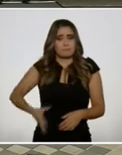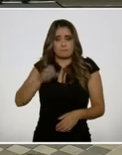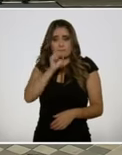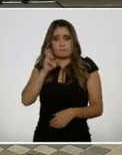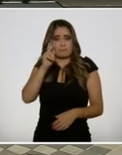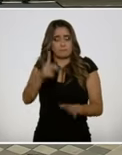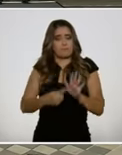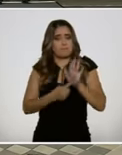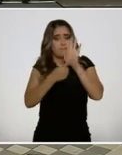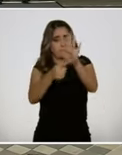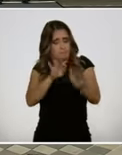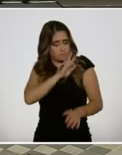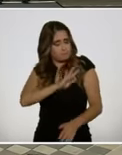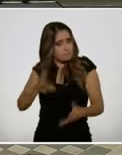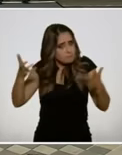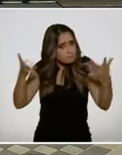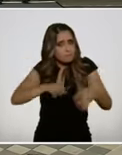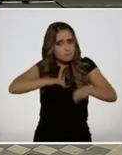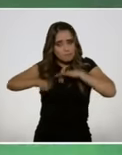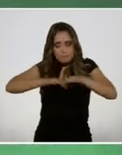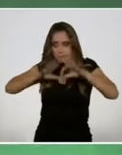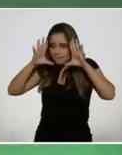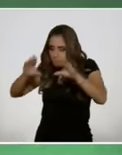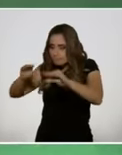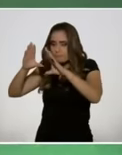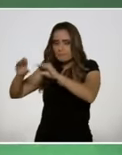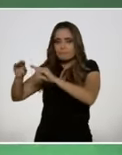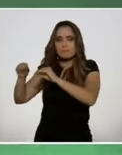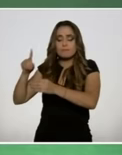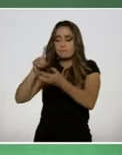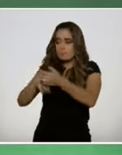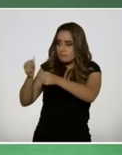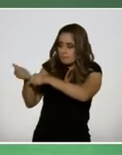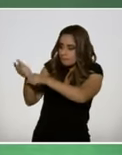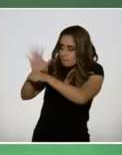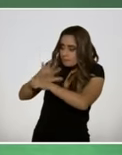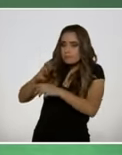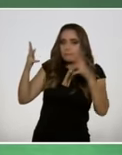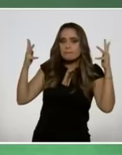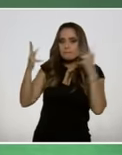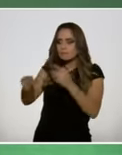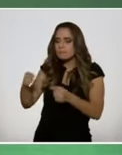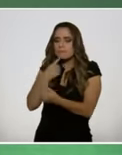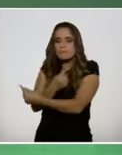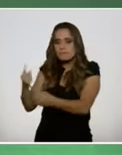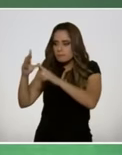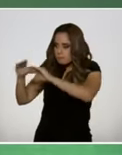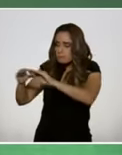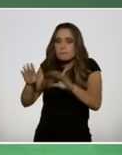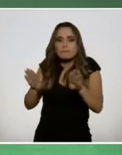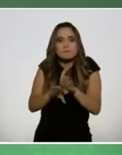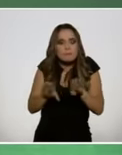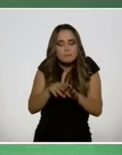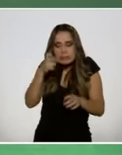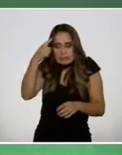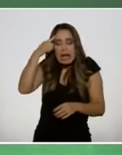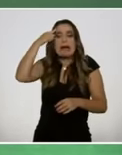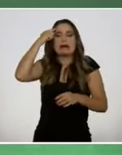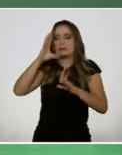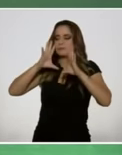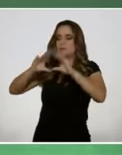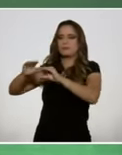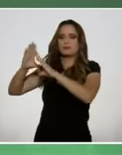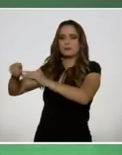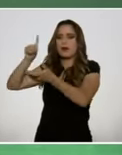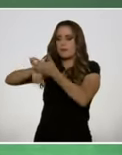muestras de su solidez y de su gentileza. Respondió a las necesidades formativas de las niñas y los niños de México. La estrategia